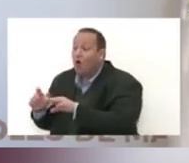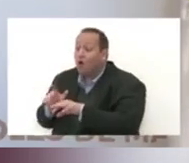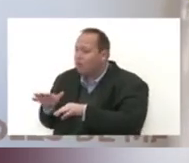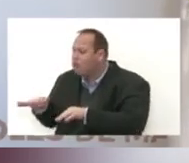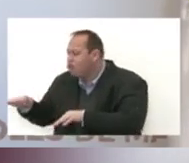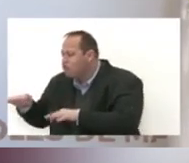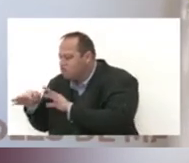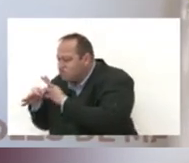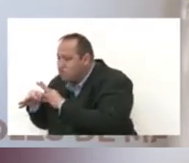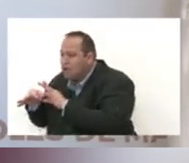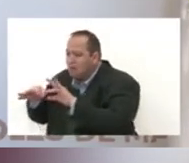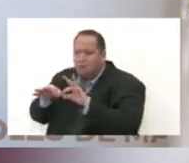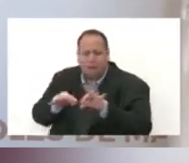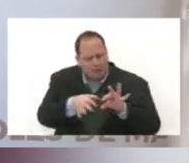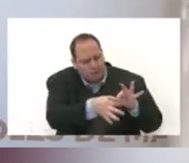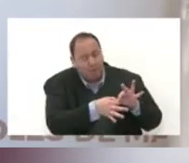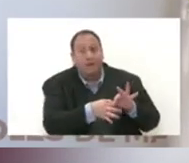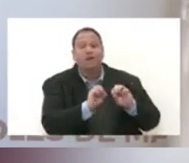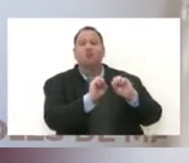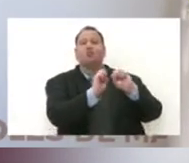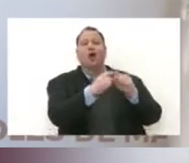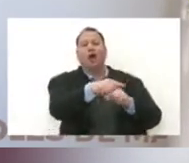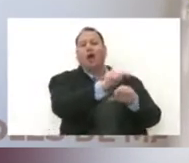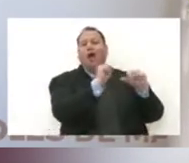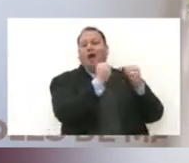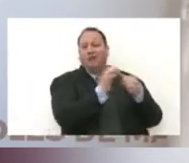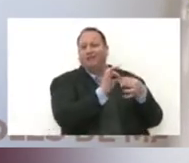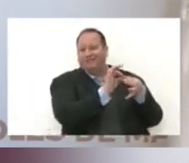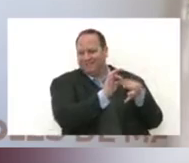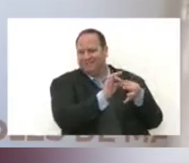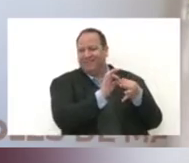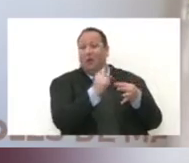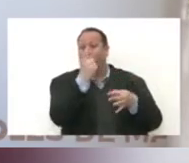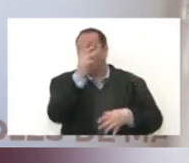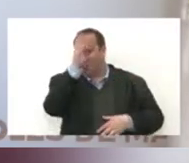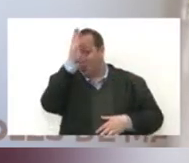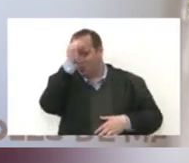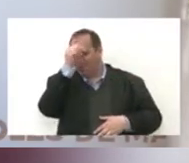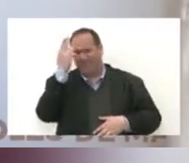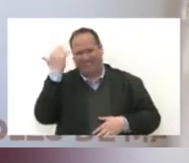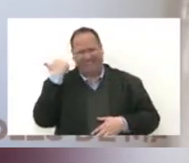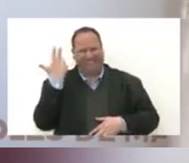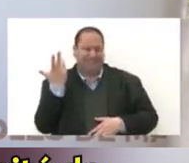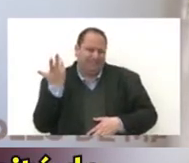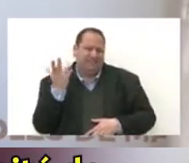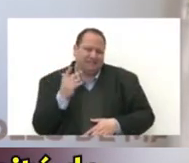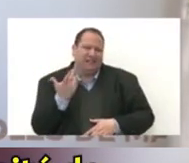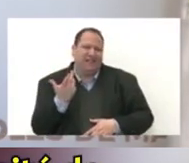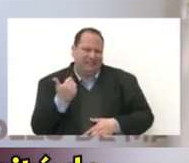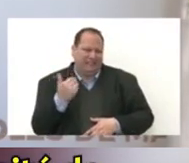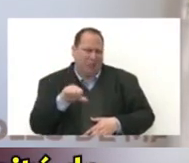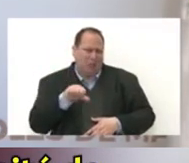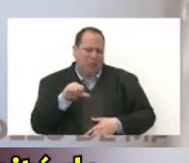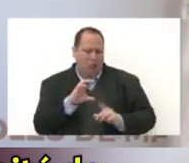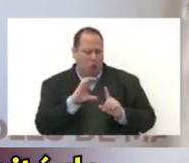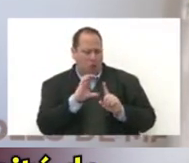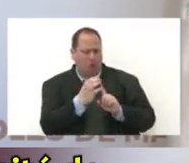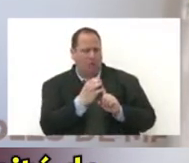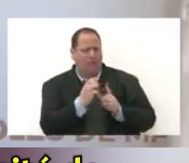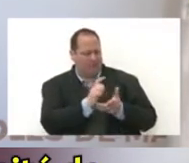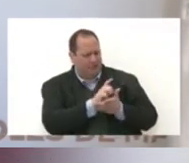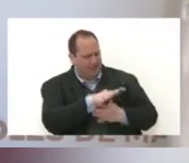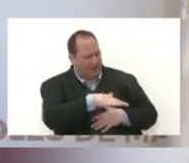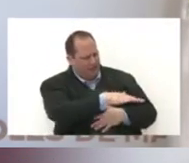gobiernos municipales y muy importante la sociedad civil. Precisamente uno de los acuerdos que se acaba de derivar en estos momentos del Comité de Playas